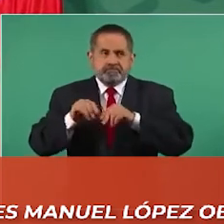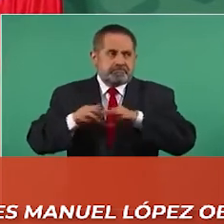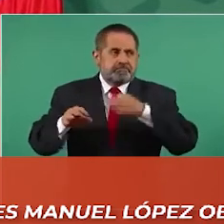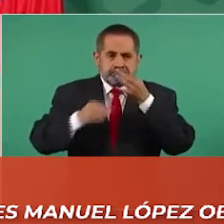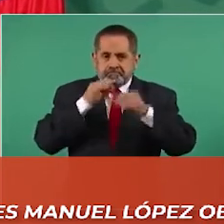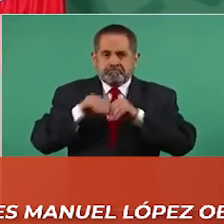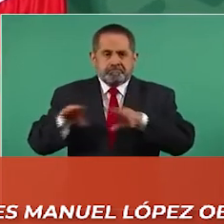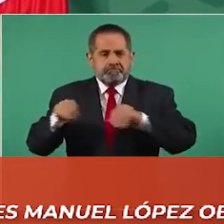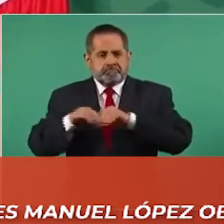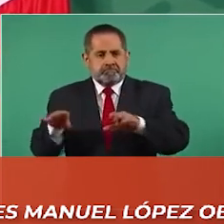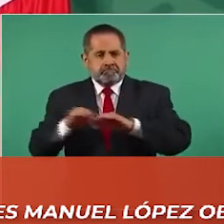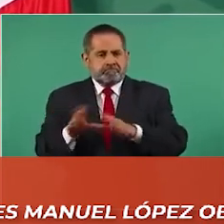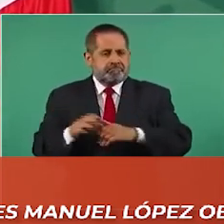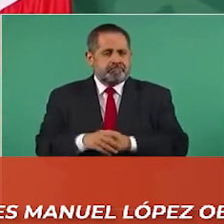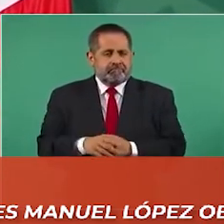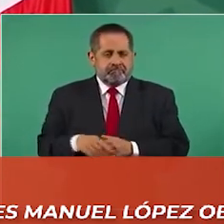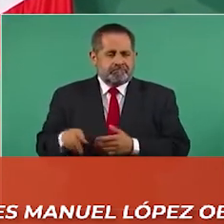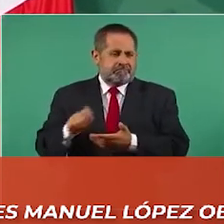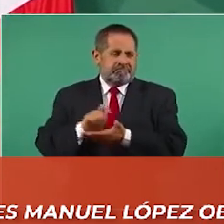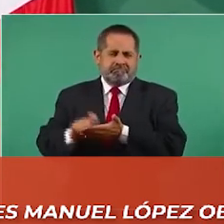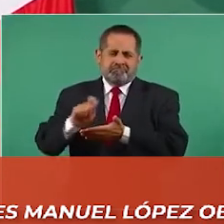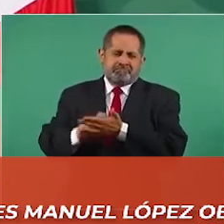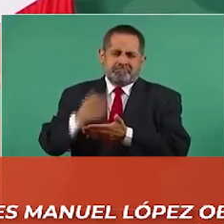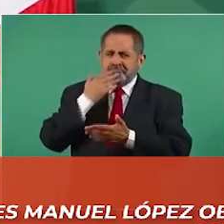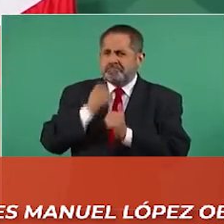sociales, escribe muy bien,